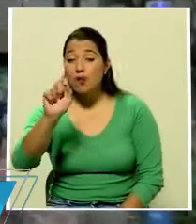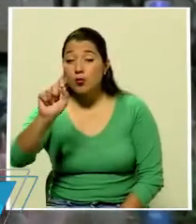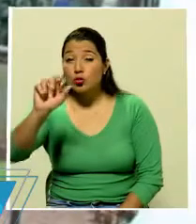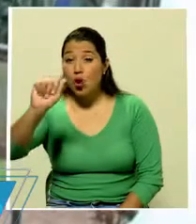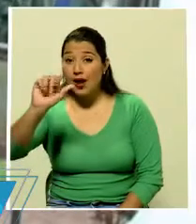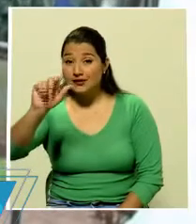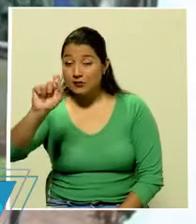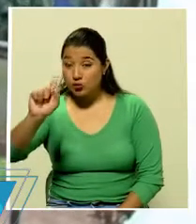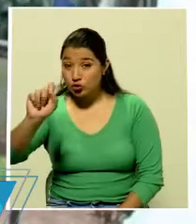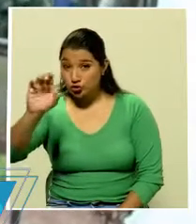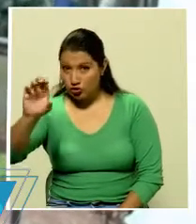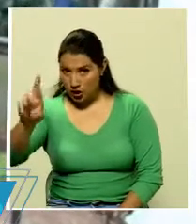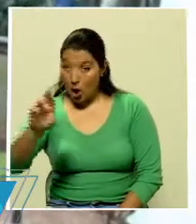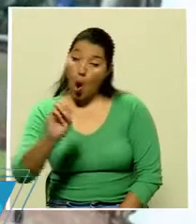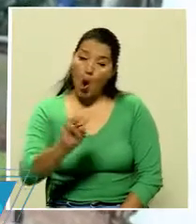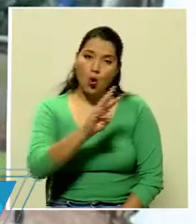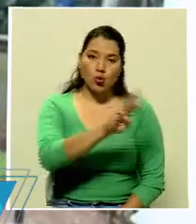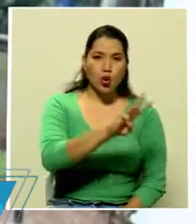registro.ori.ucr.ac.cr o